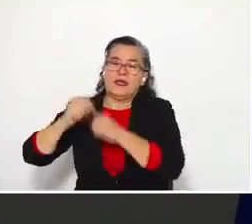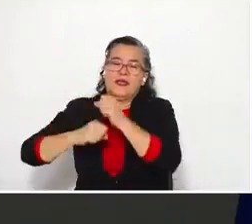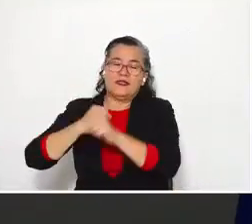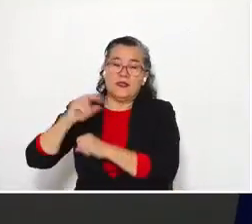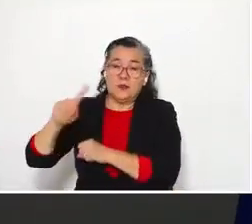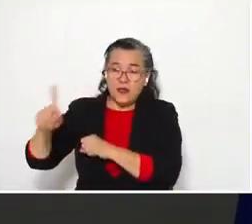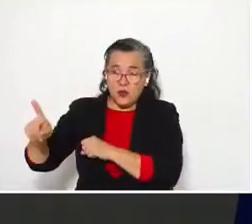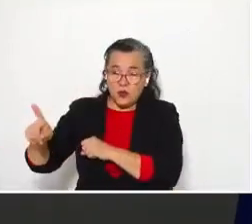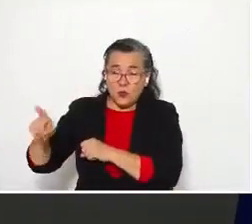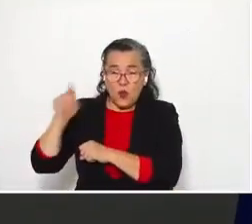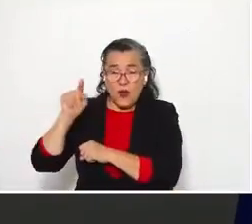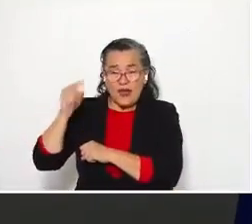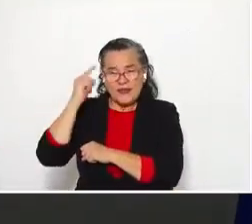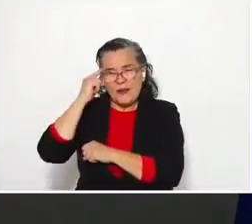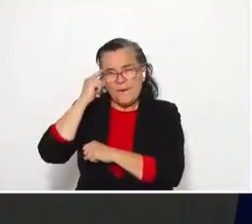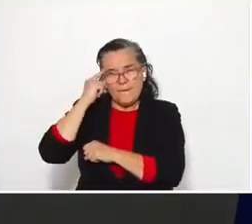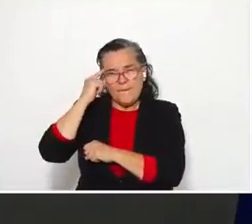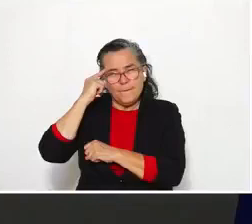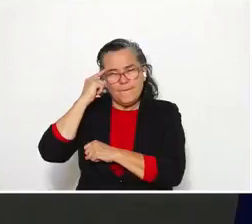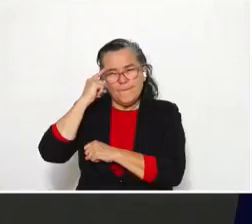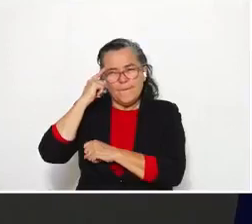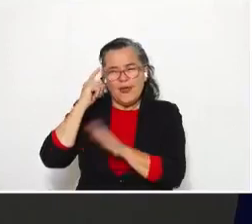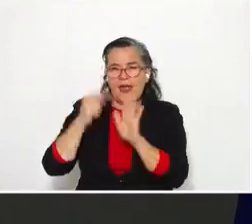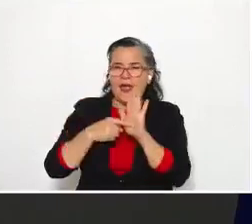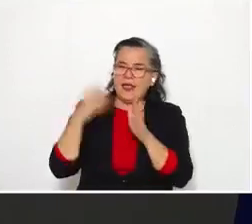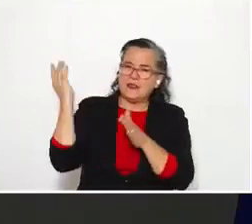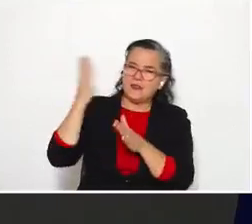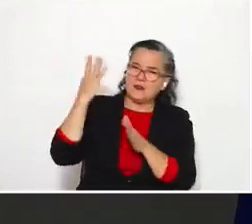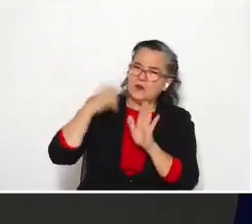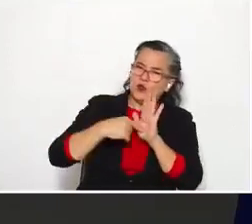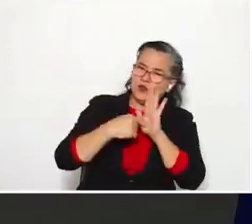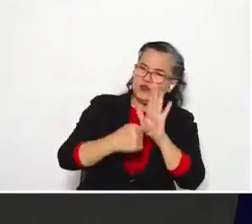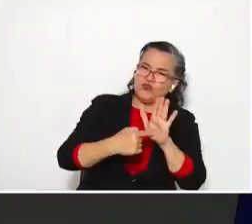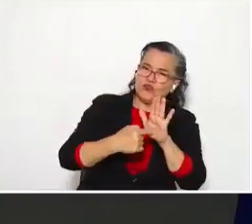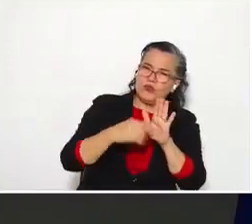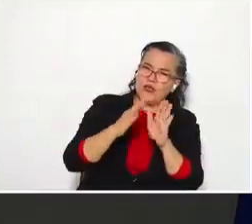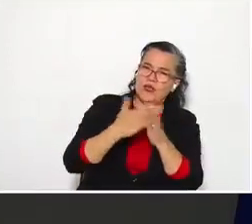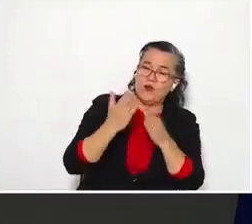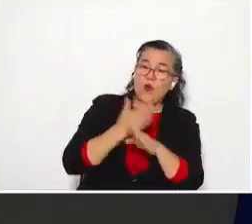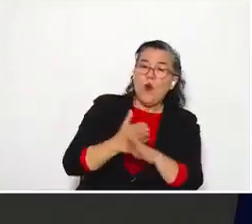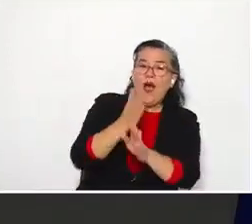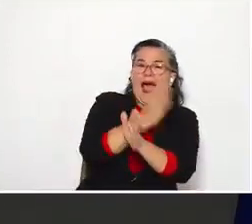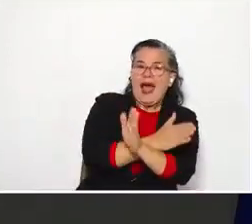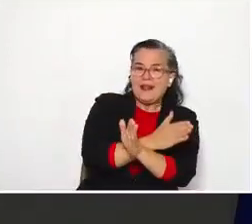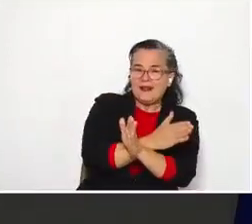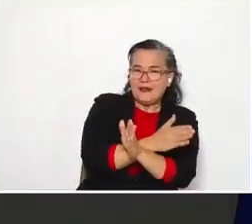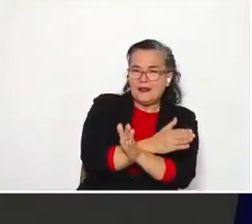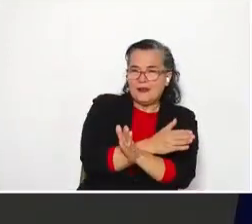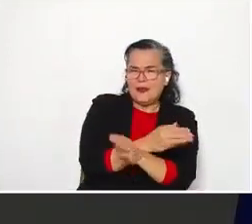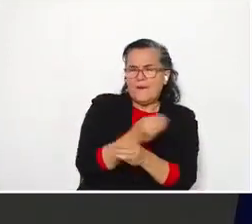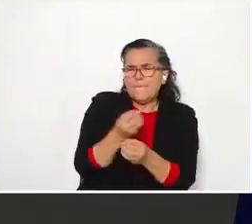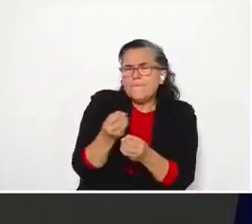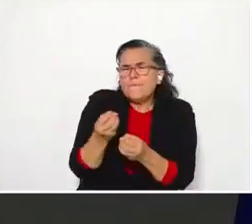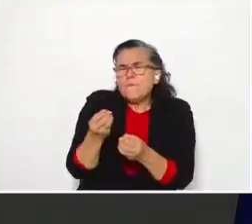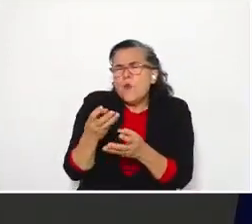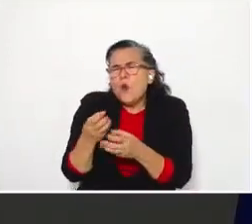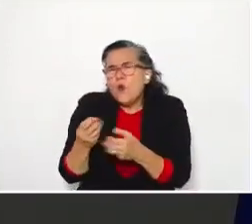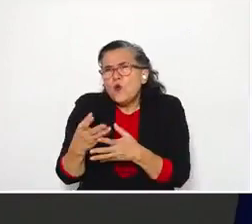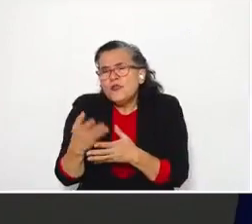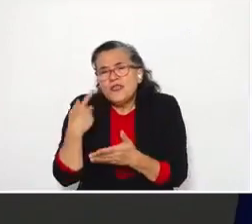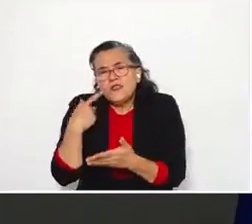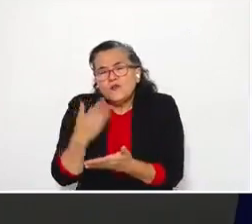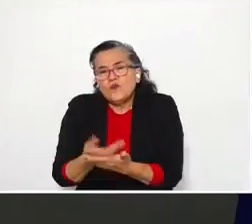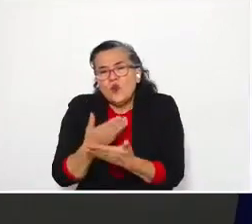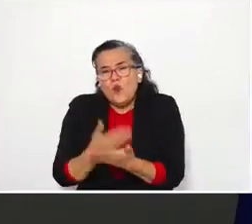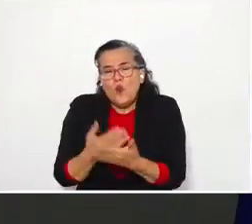Este pensamiento, expuesto brillantemente en ese libro, se antepone brutalmente a muchas